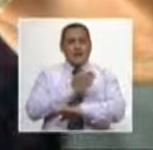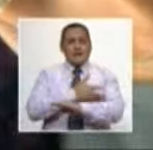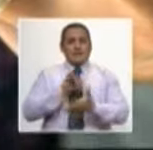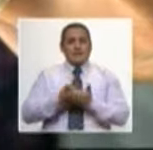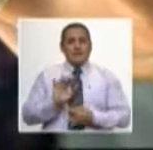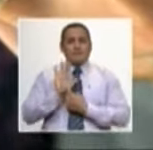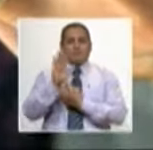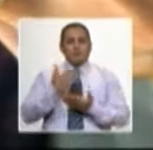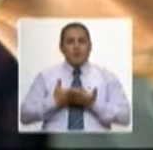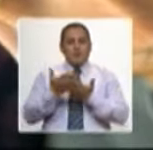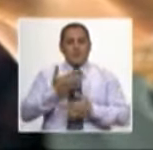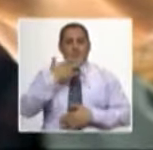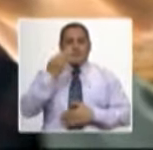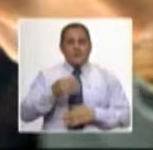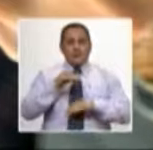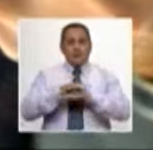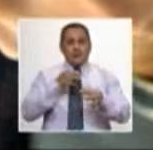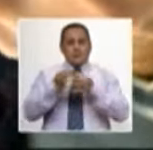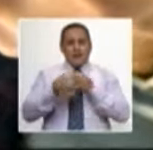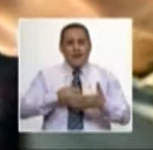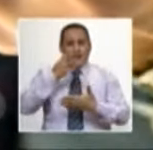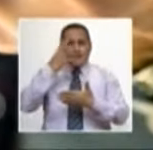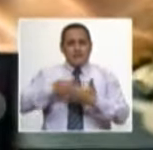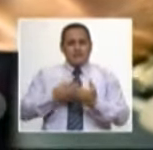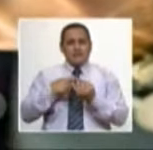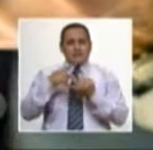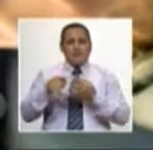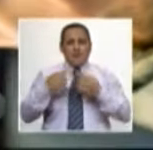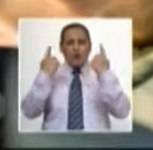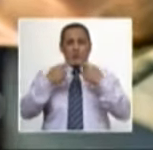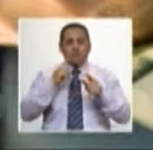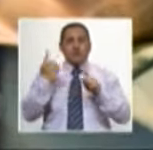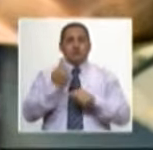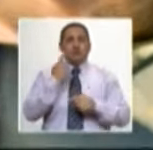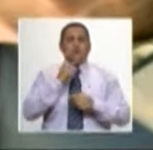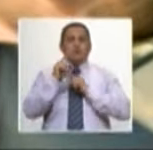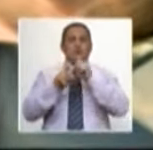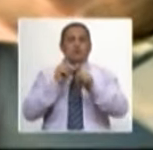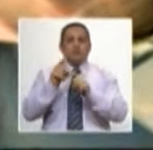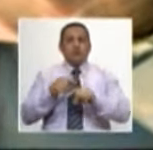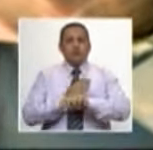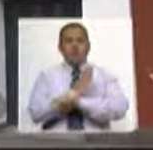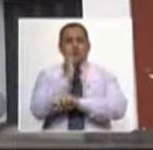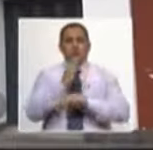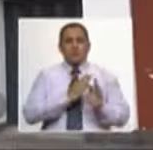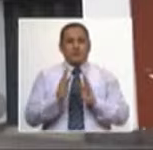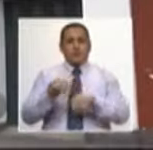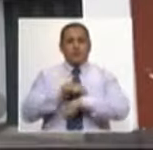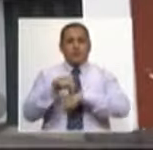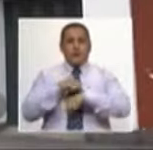pone en evidencia y deja sobre la mesa al análisis puntos que solo se comentan mientras duran los procesos.